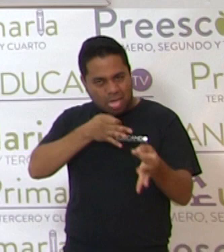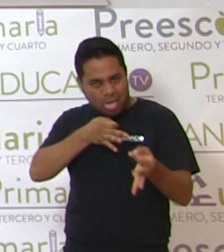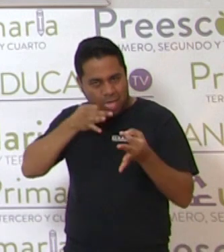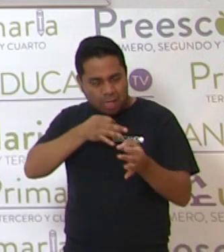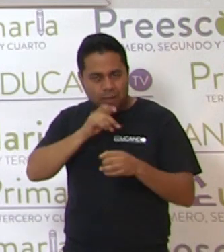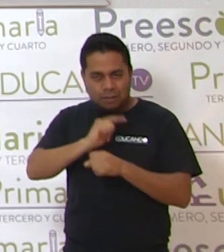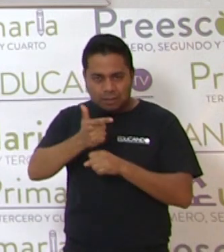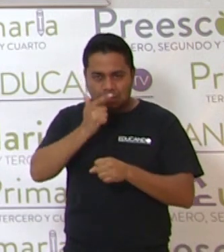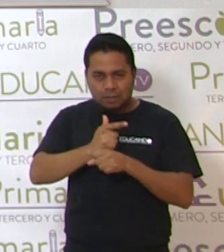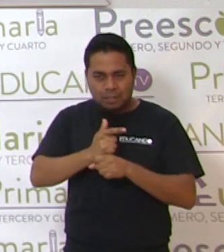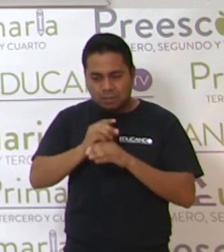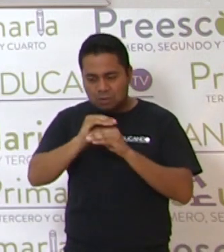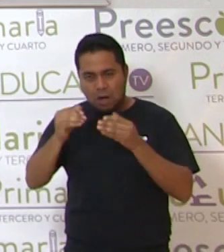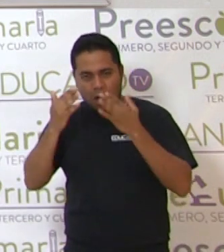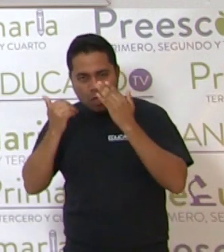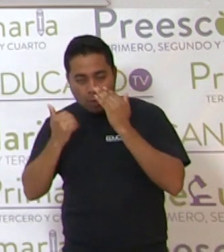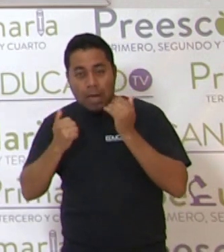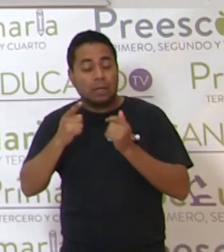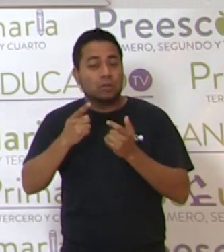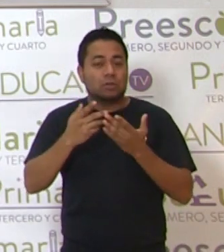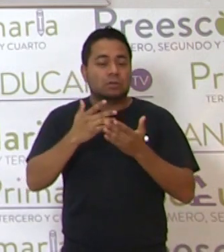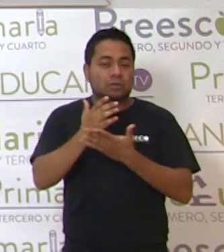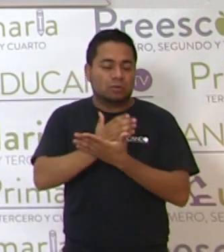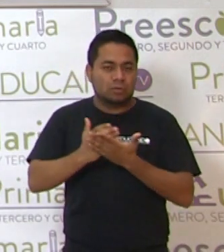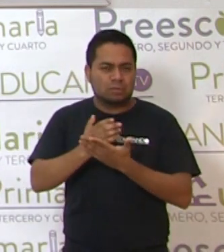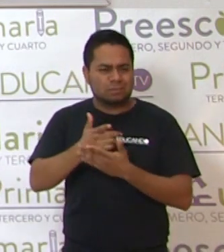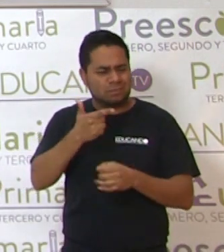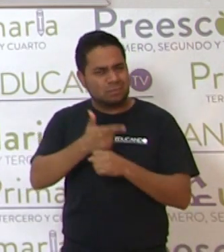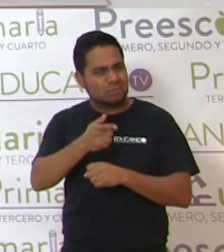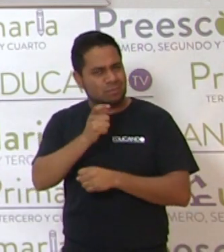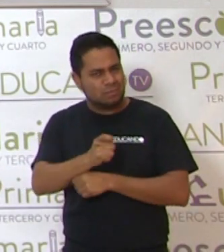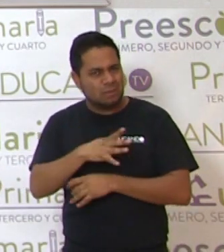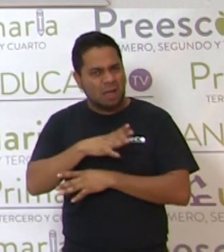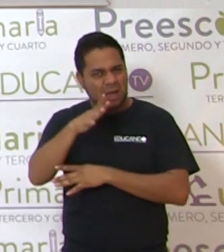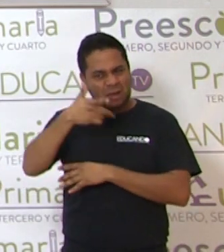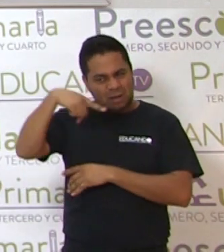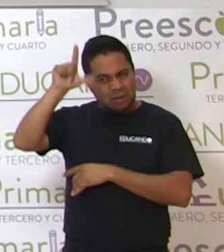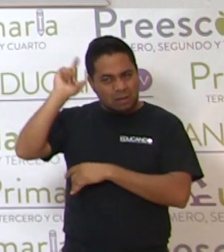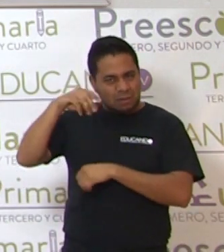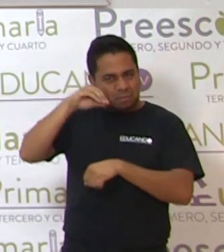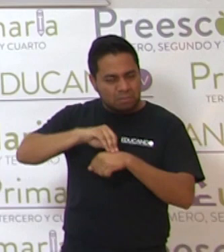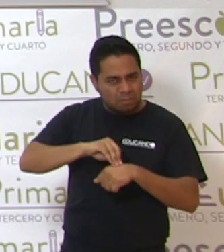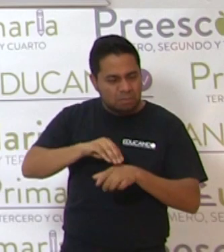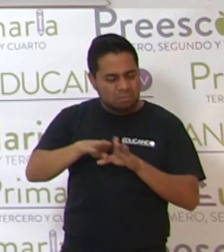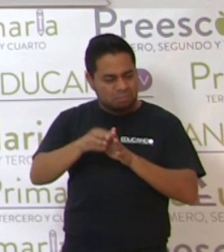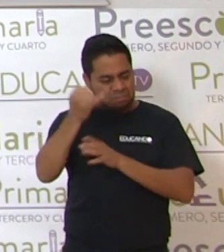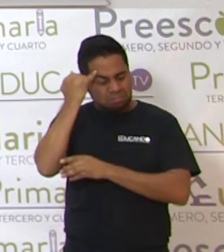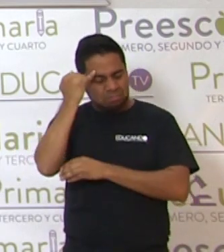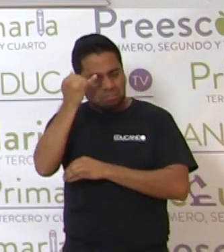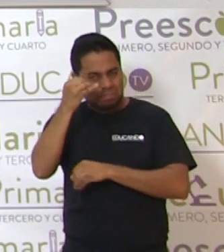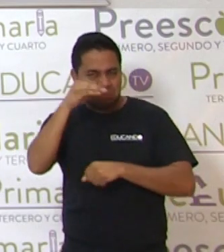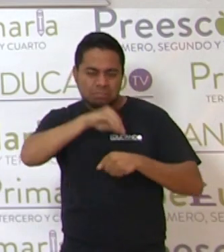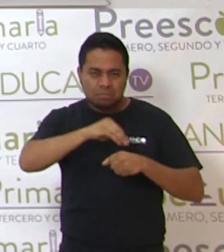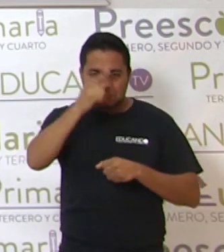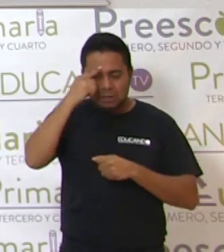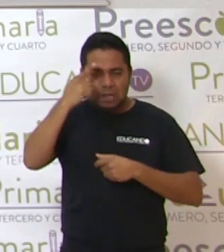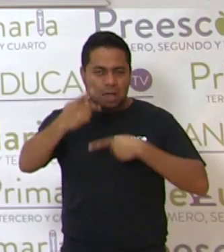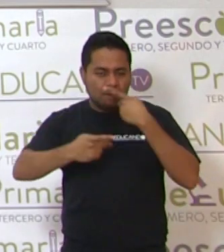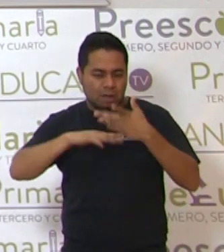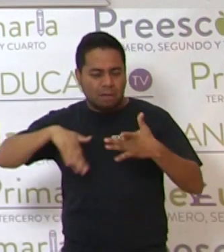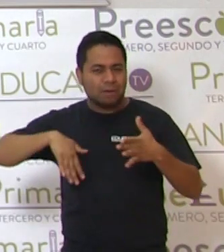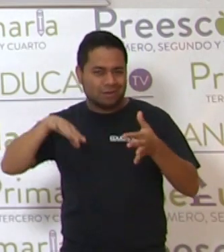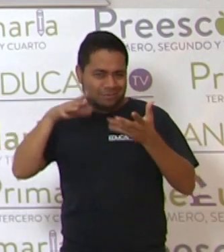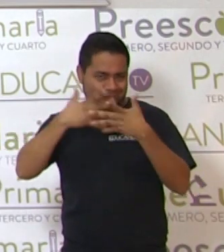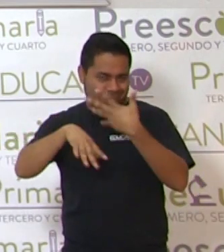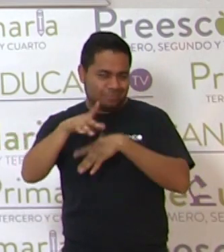la ausencia de taxis. ¿Te das cuenta? Tiene un poquito de locura y las ideas este pequeño poema que te acabamos de